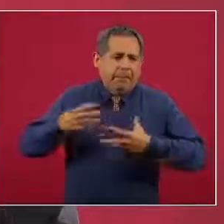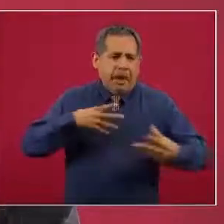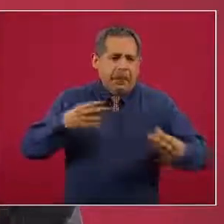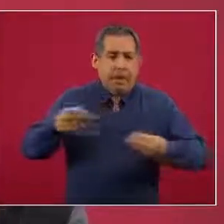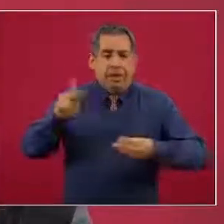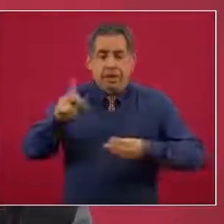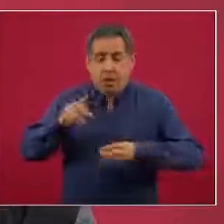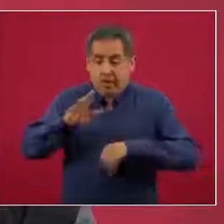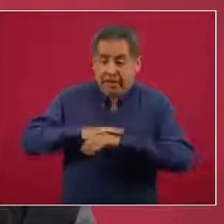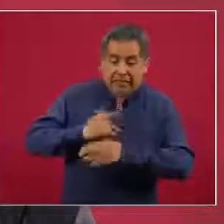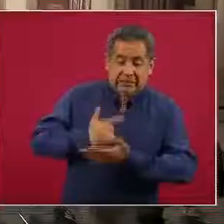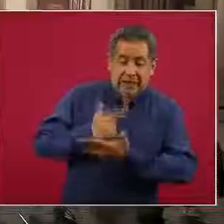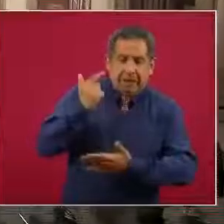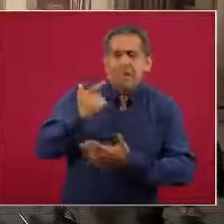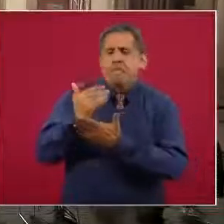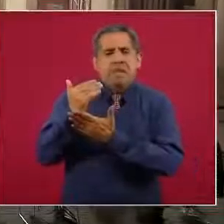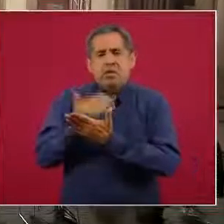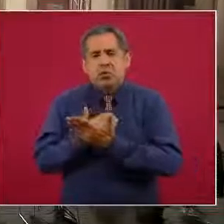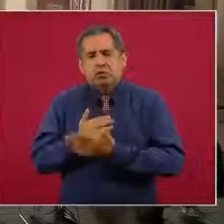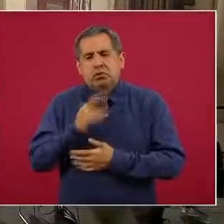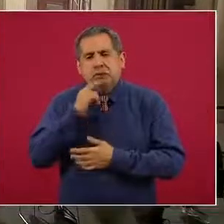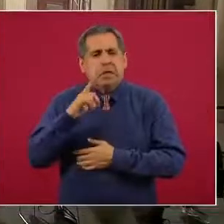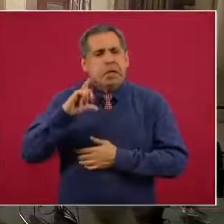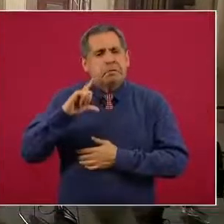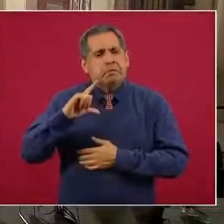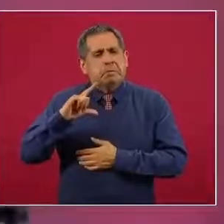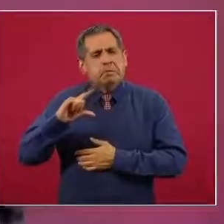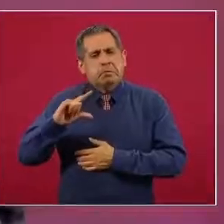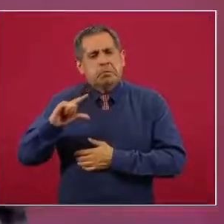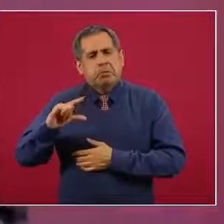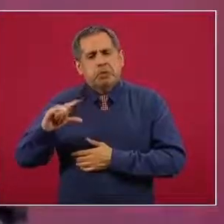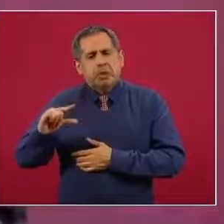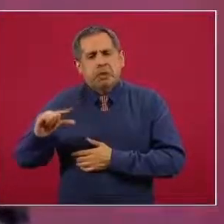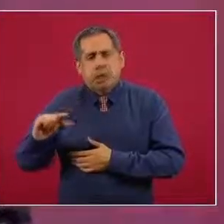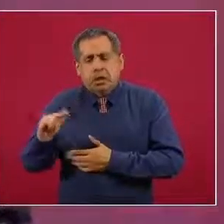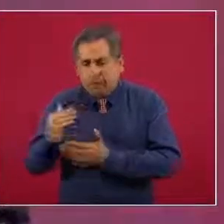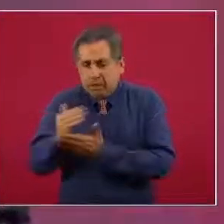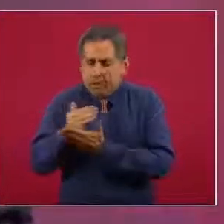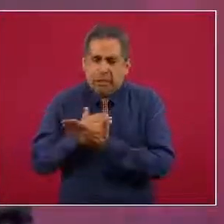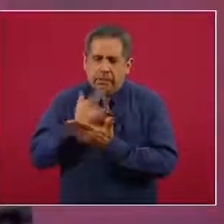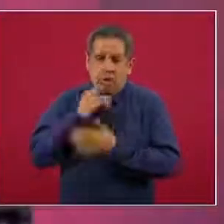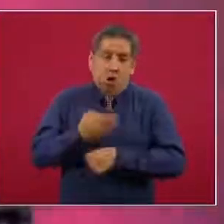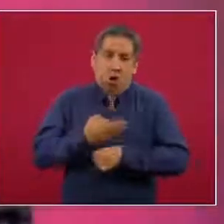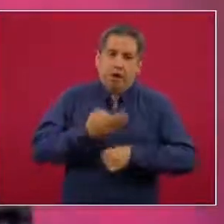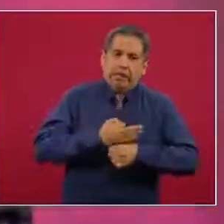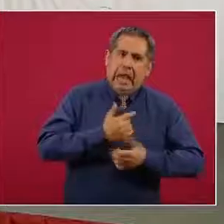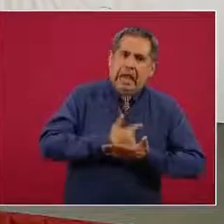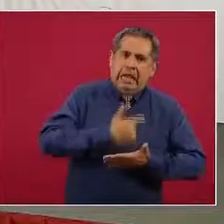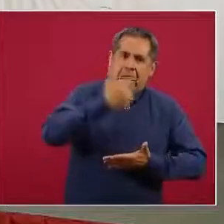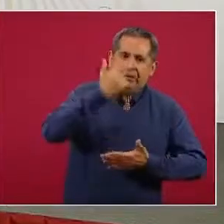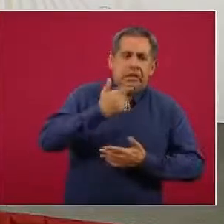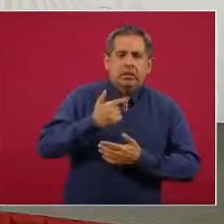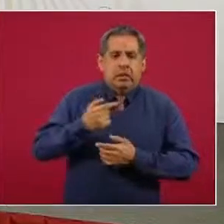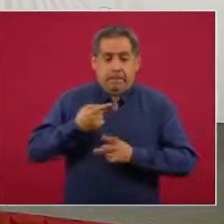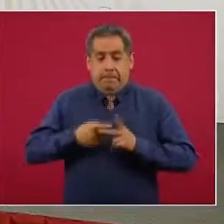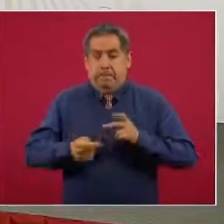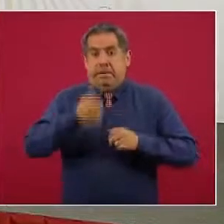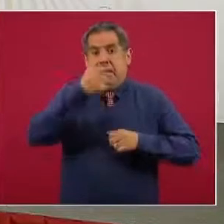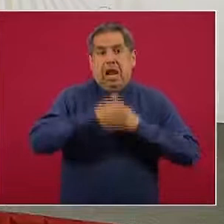la consecuencia de esa infección ya no sea tan impresionante como lo es ahorita, en este primer año de la epidemia de